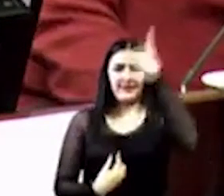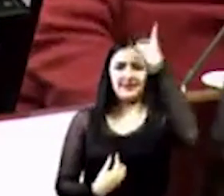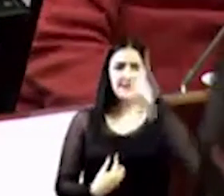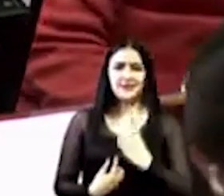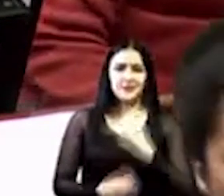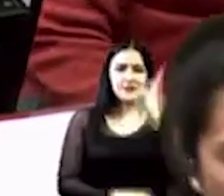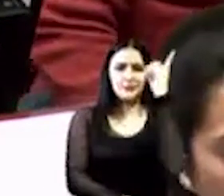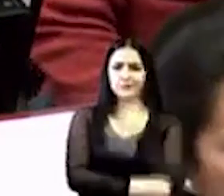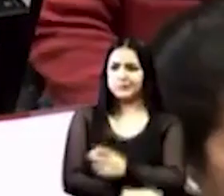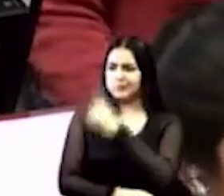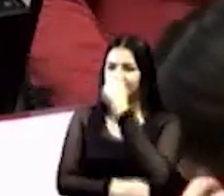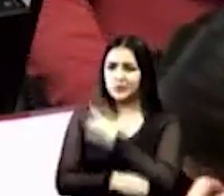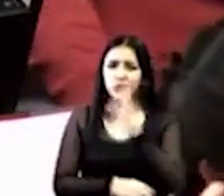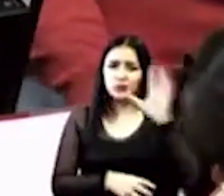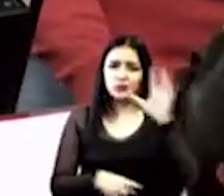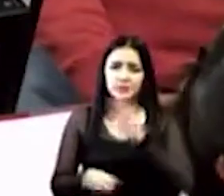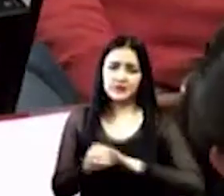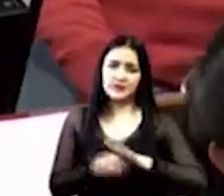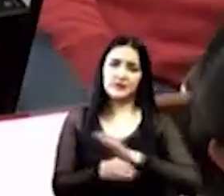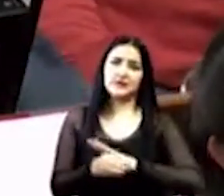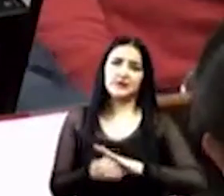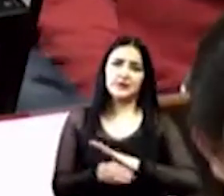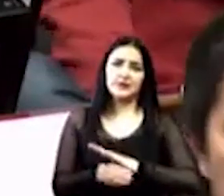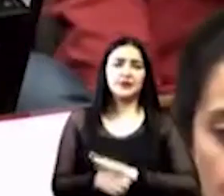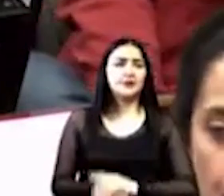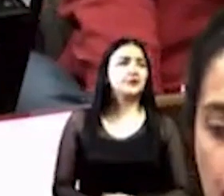decisiones frente a la crisis.